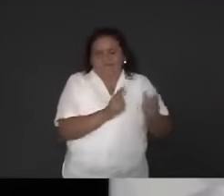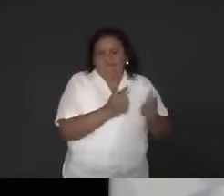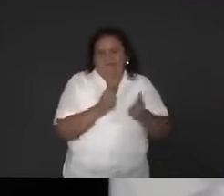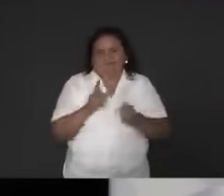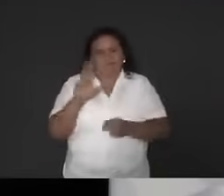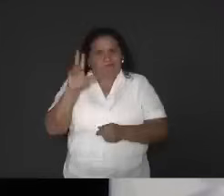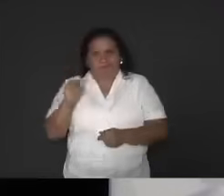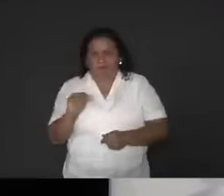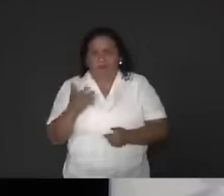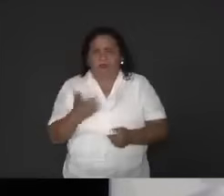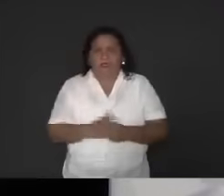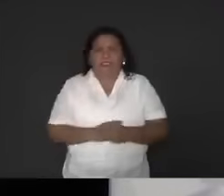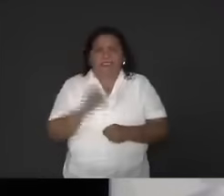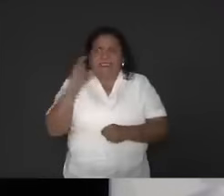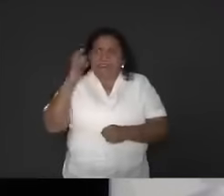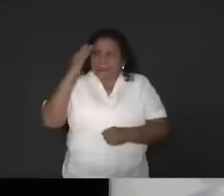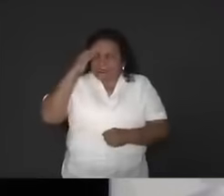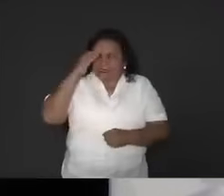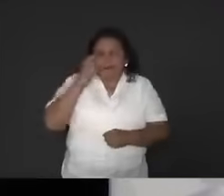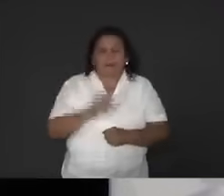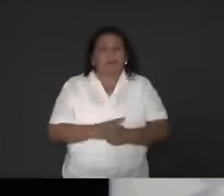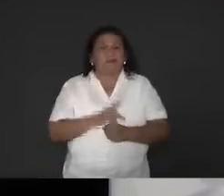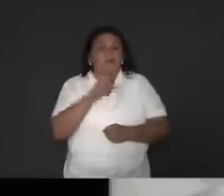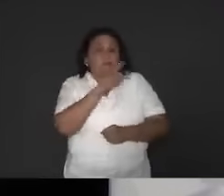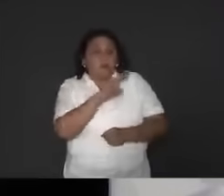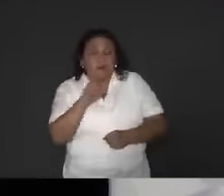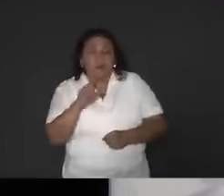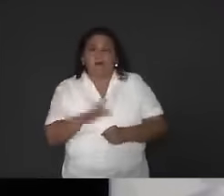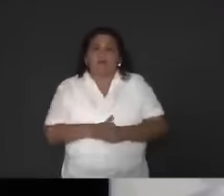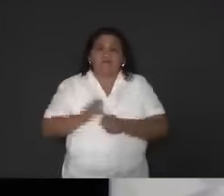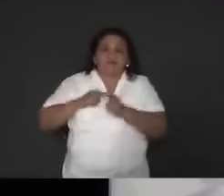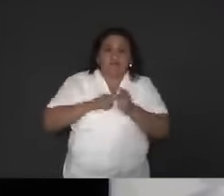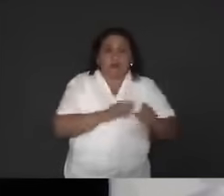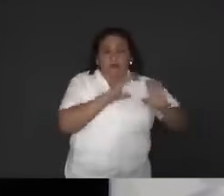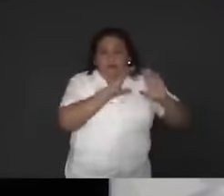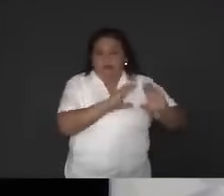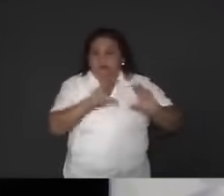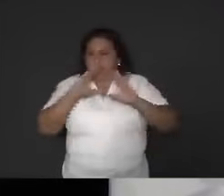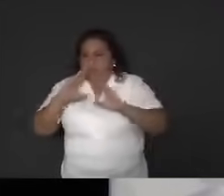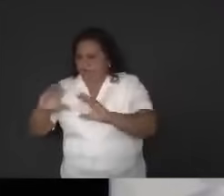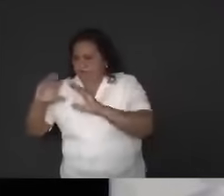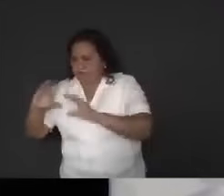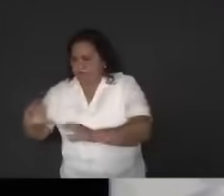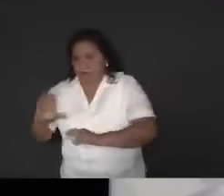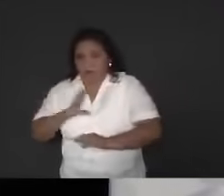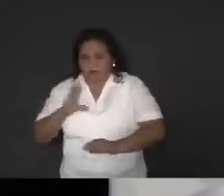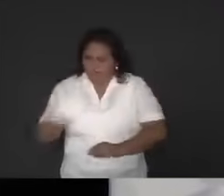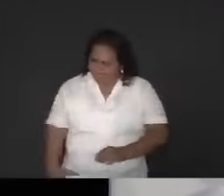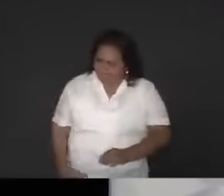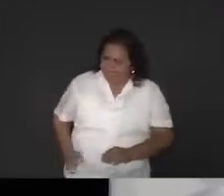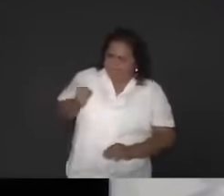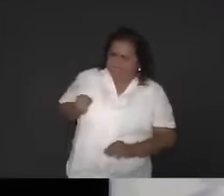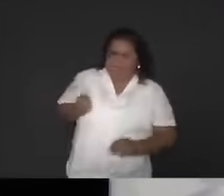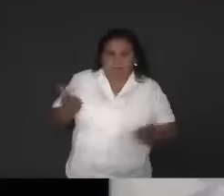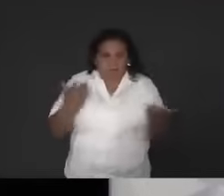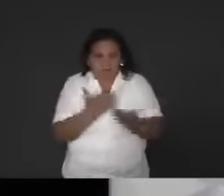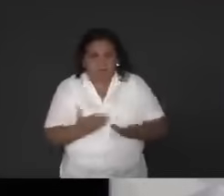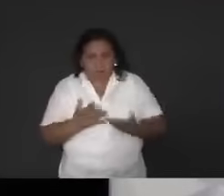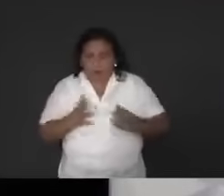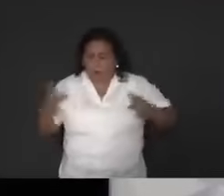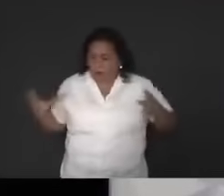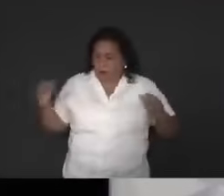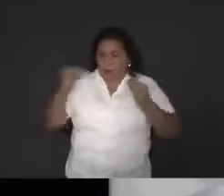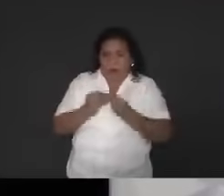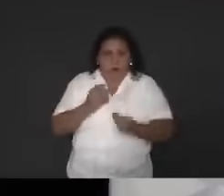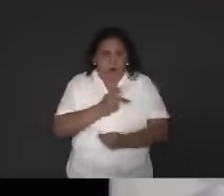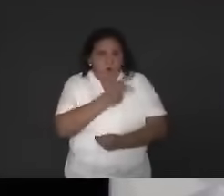mucho menos se trata de ideologías. Se trata de que conservemos y cuidemos lo que con tanto esfuerzo hemos construido juntos con nuestros